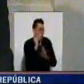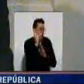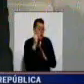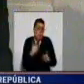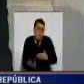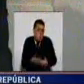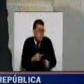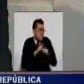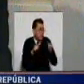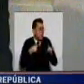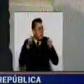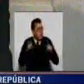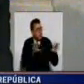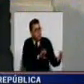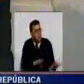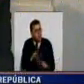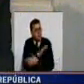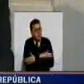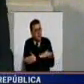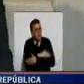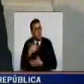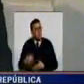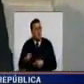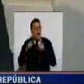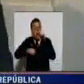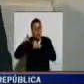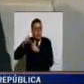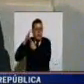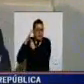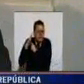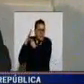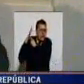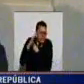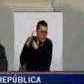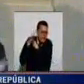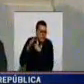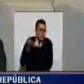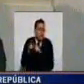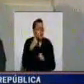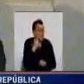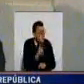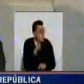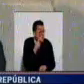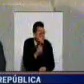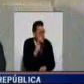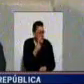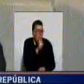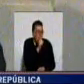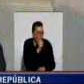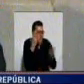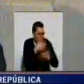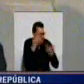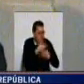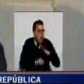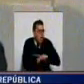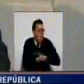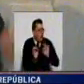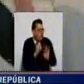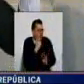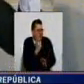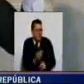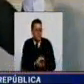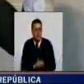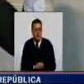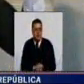presiones de las que sé, estoy seguro, están siendo víctimas de una u otra manera, más abiertas o más solapadas.